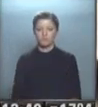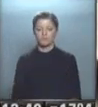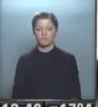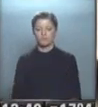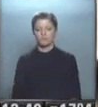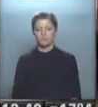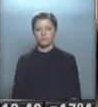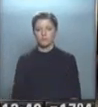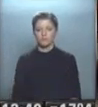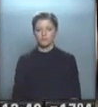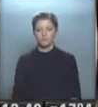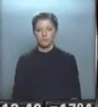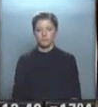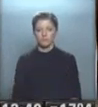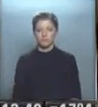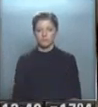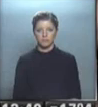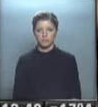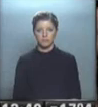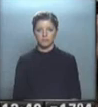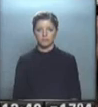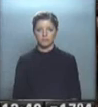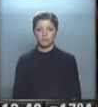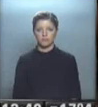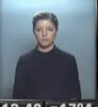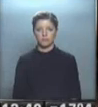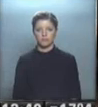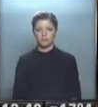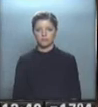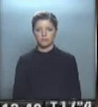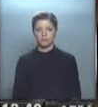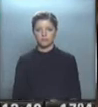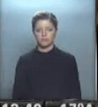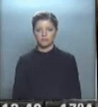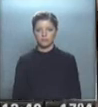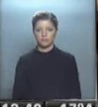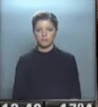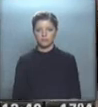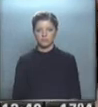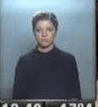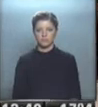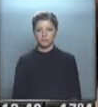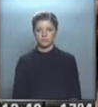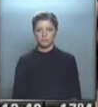drive. Say, say, say, I remember when you used to sit